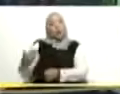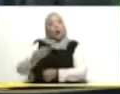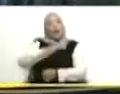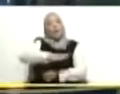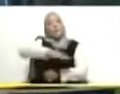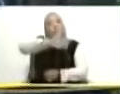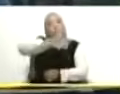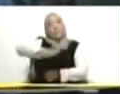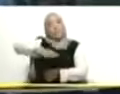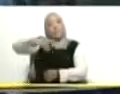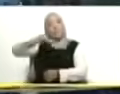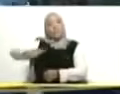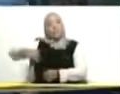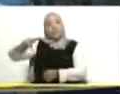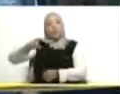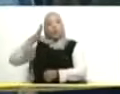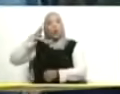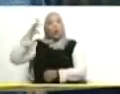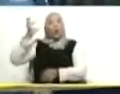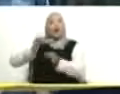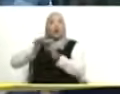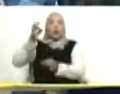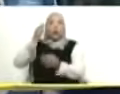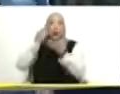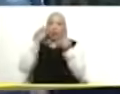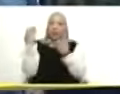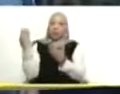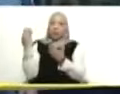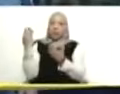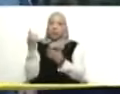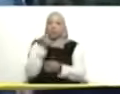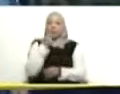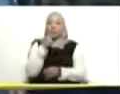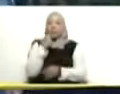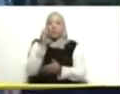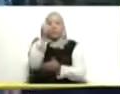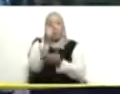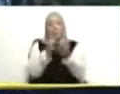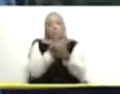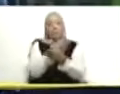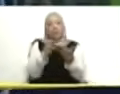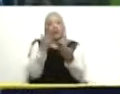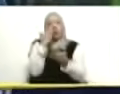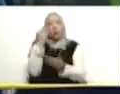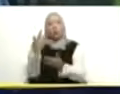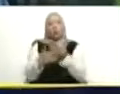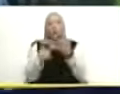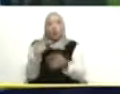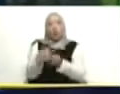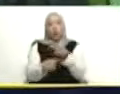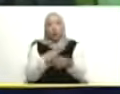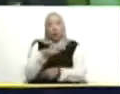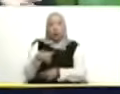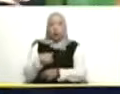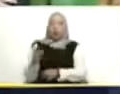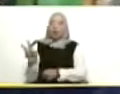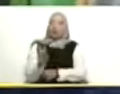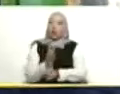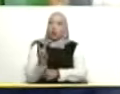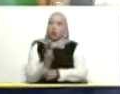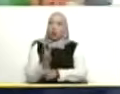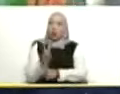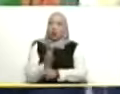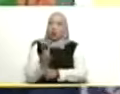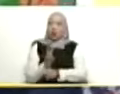caballito de mar es un animalito que bendice y protege. Los estamos produciendo en nuestro país, más o menos llevamos